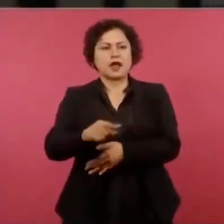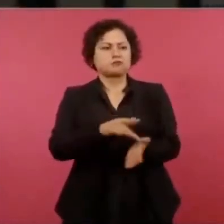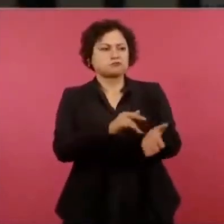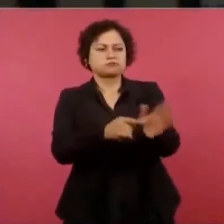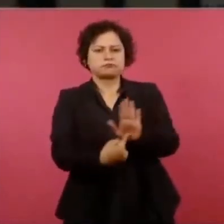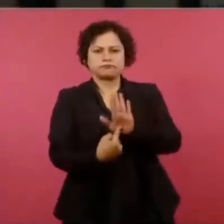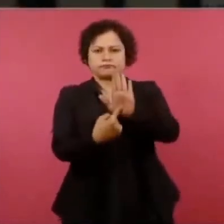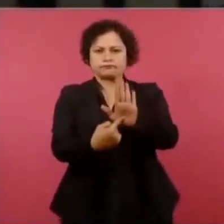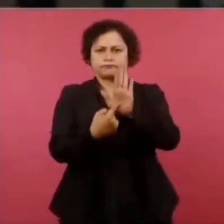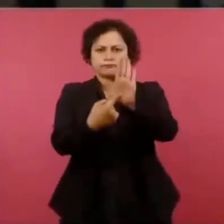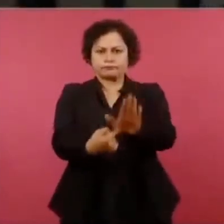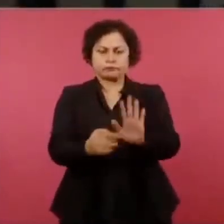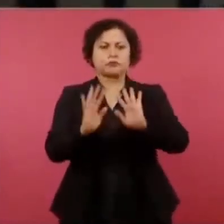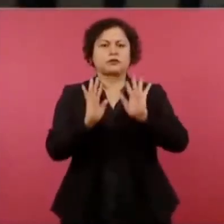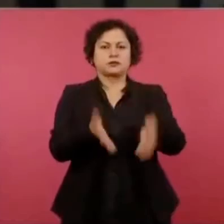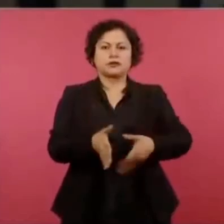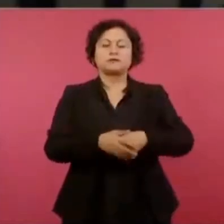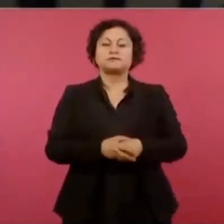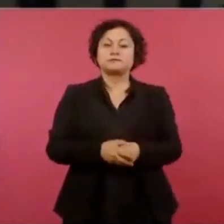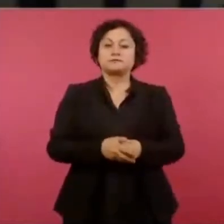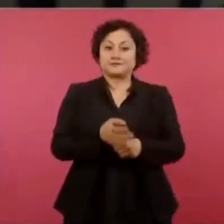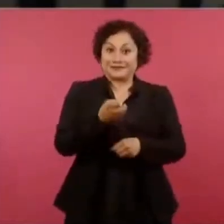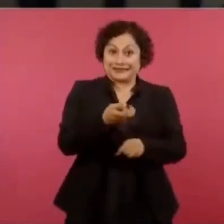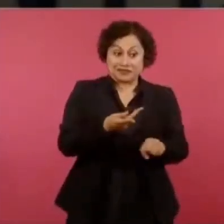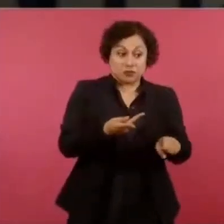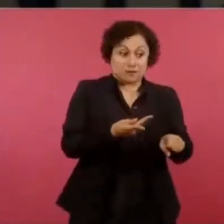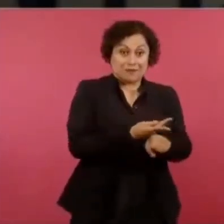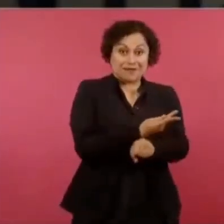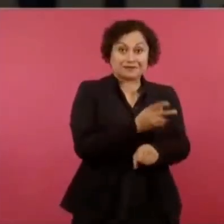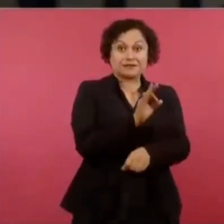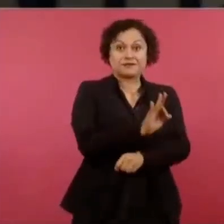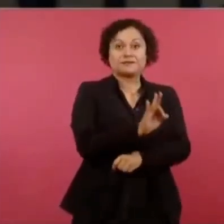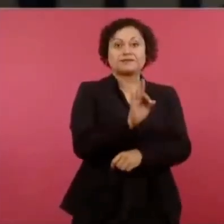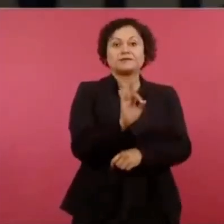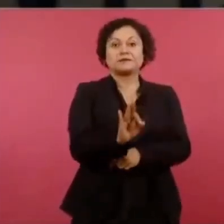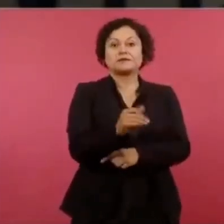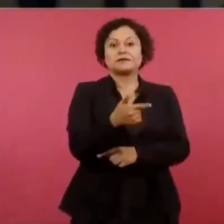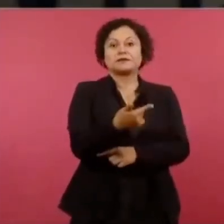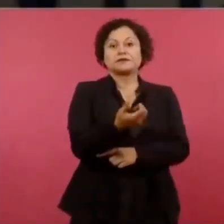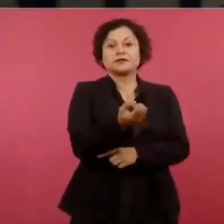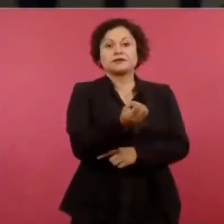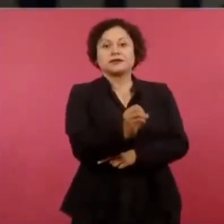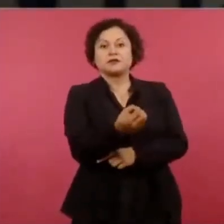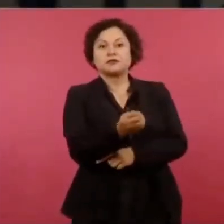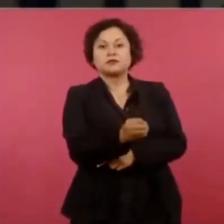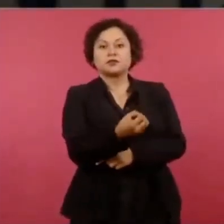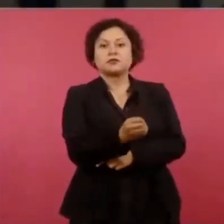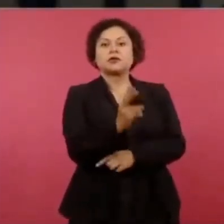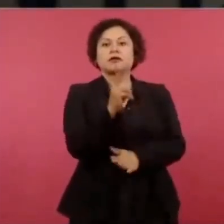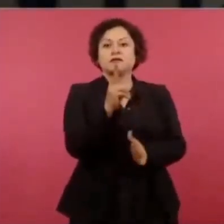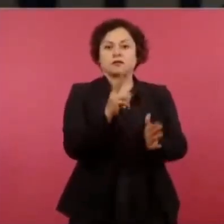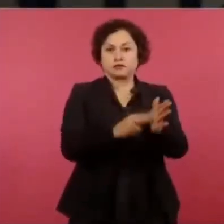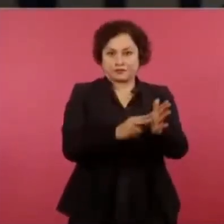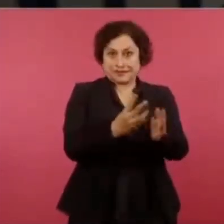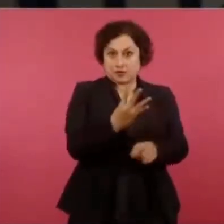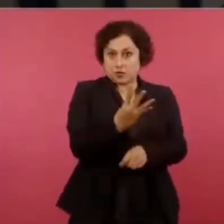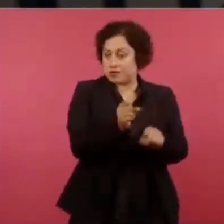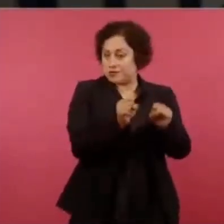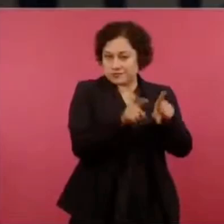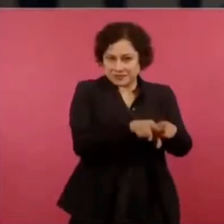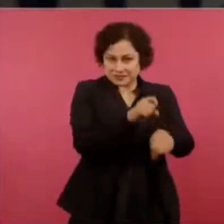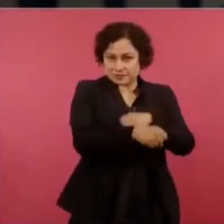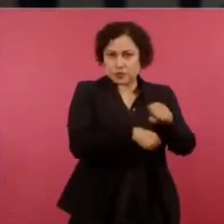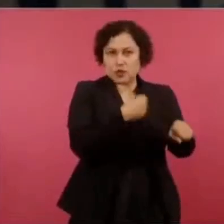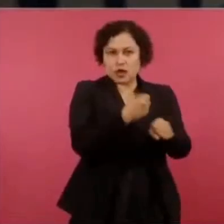esto, del trágico suceso que ocurre el 7 de octubre de ese mismo año 2004, es decir, esta persona